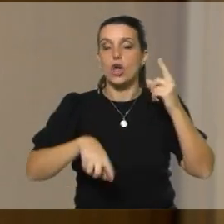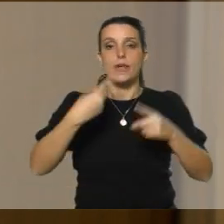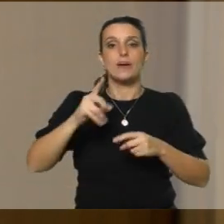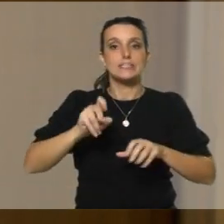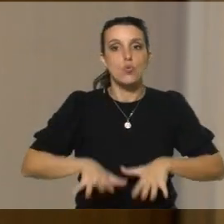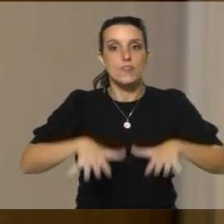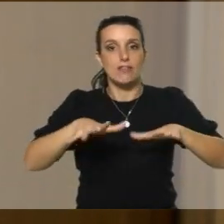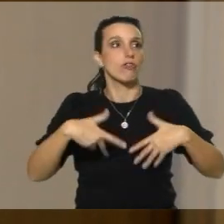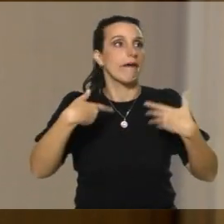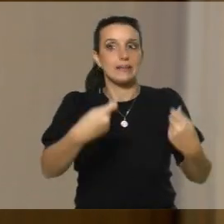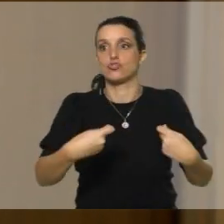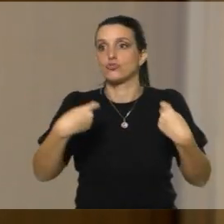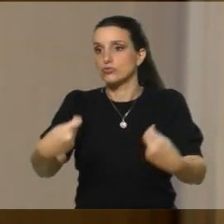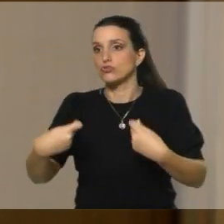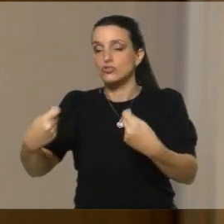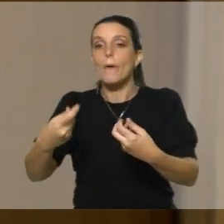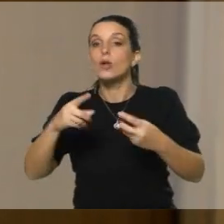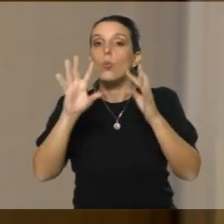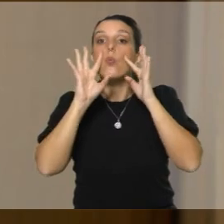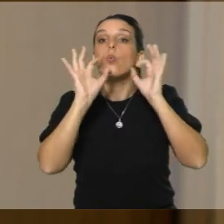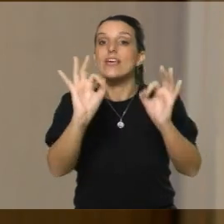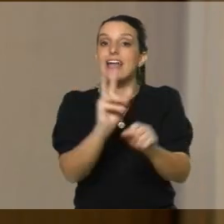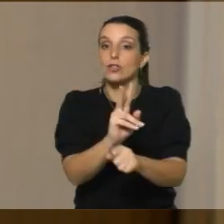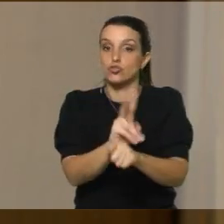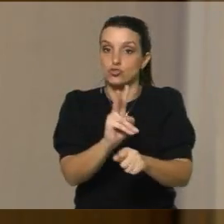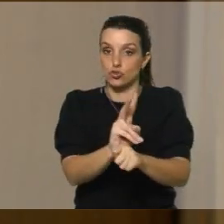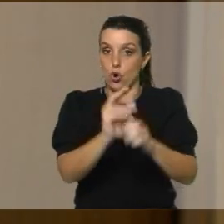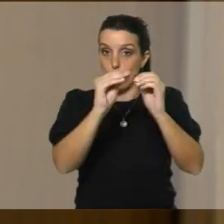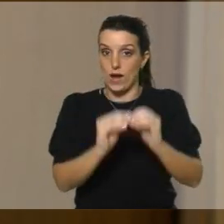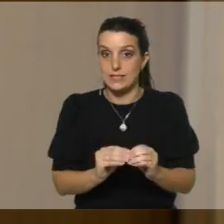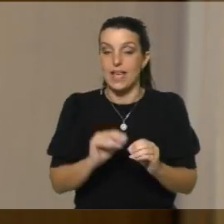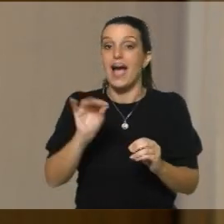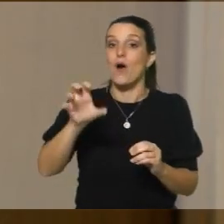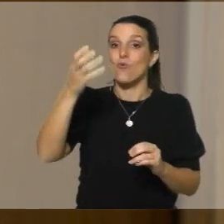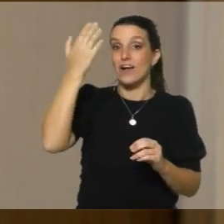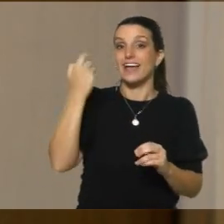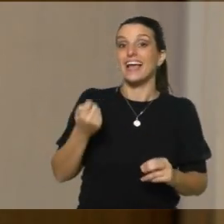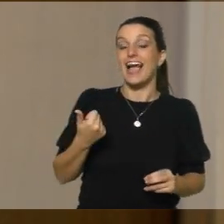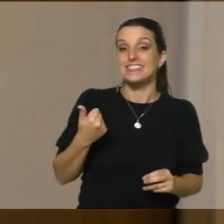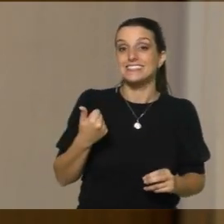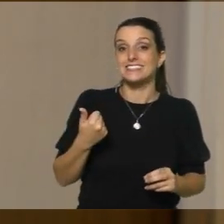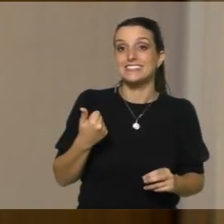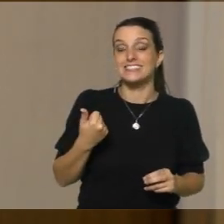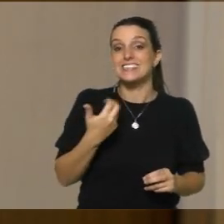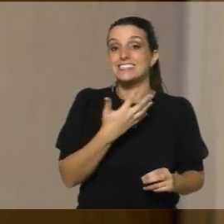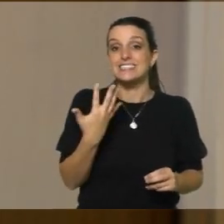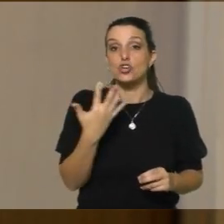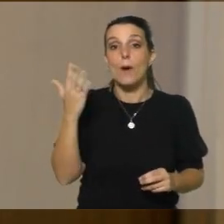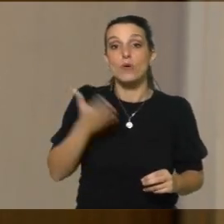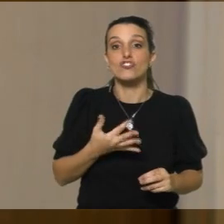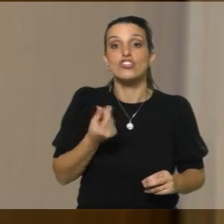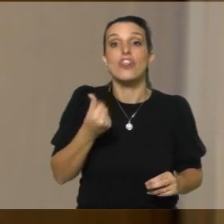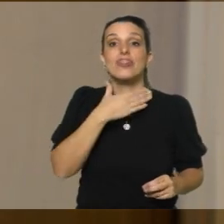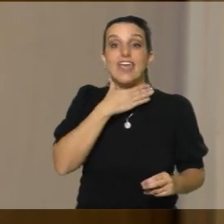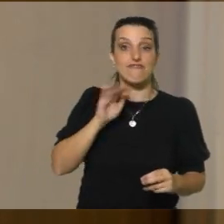inundaciones pero sin duda siempre cuidando las cifras Fiscales no olvidemos que veníamos de casi un 5% de déficit